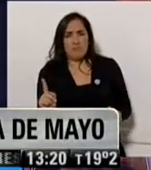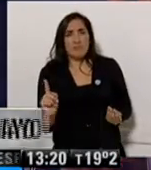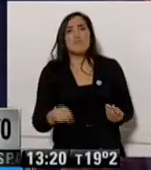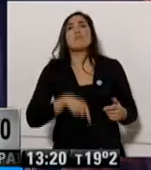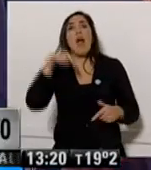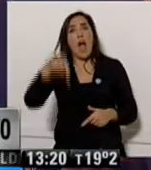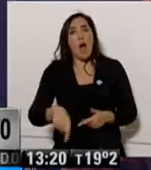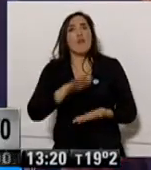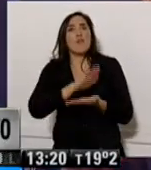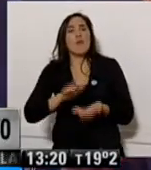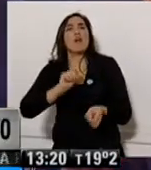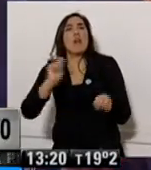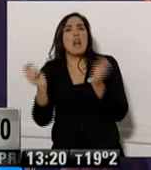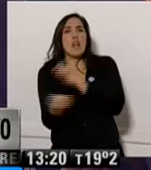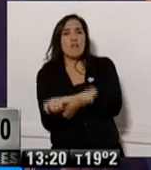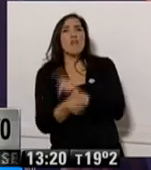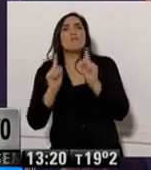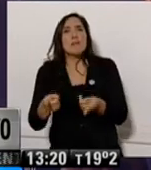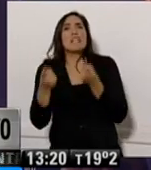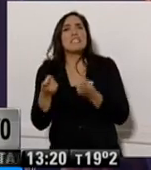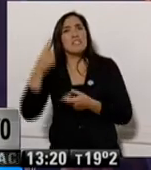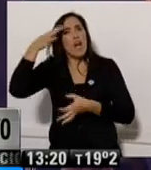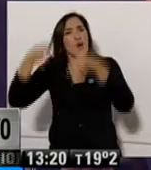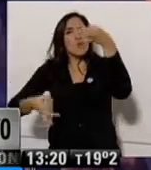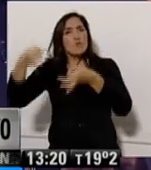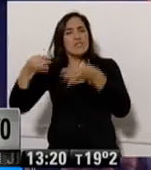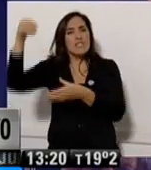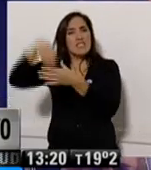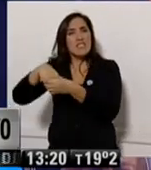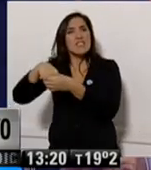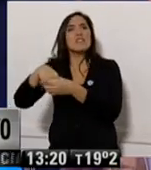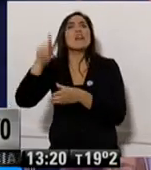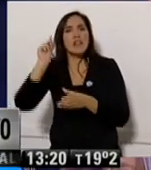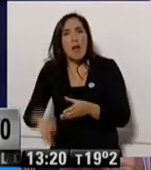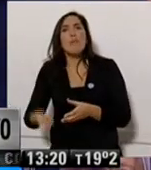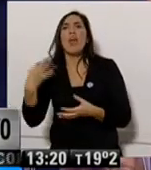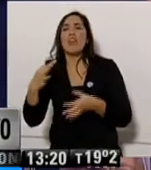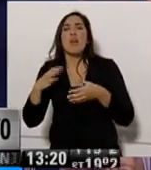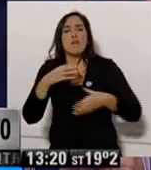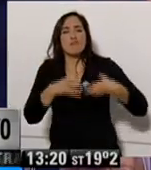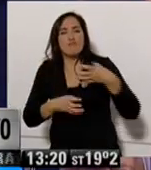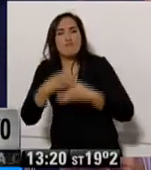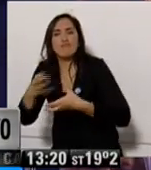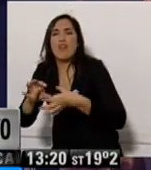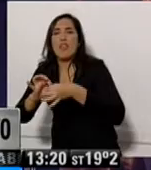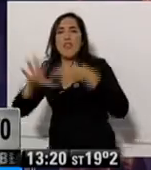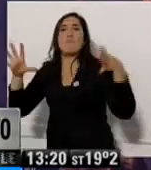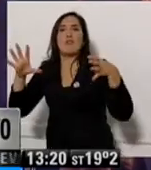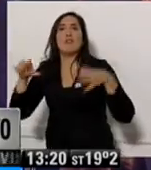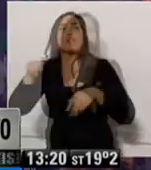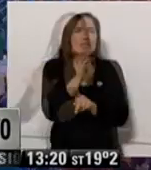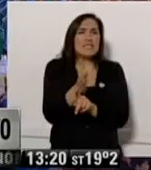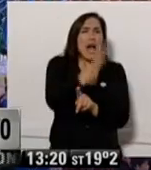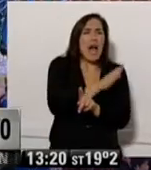con la reforma que necesita la justicia para democratizar también al tercer